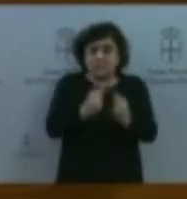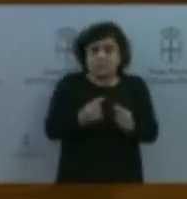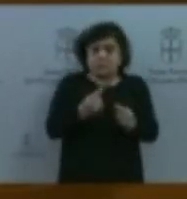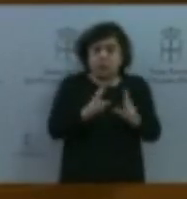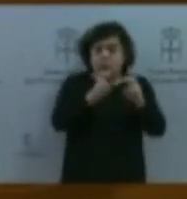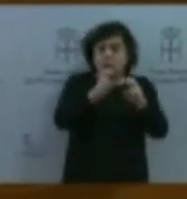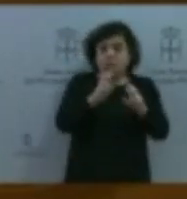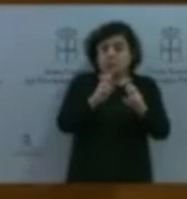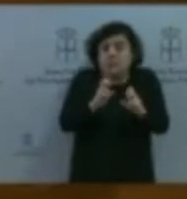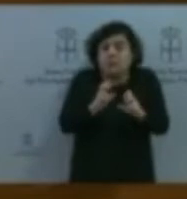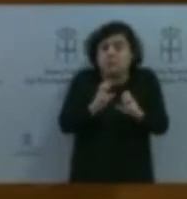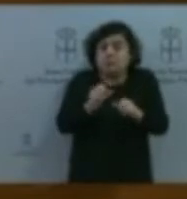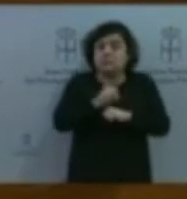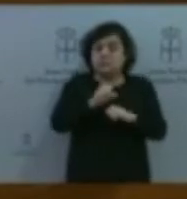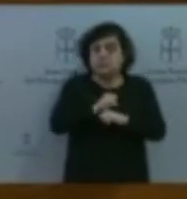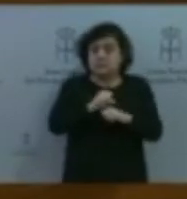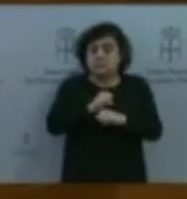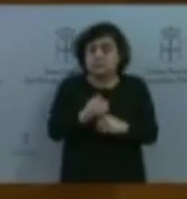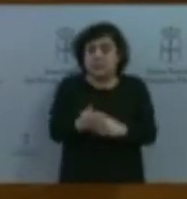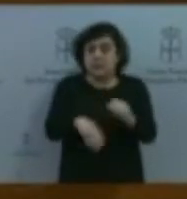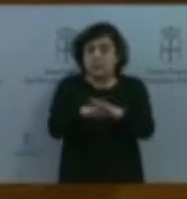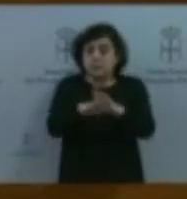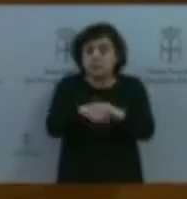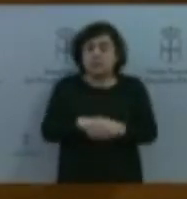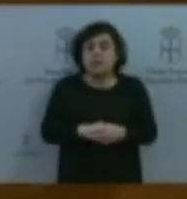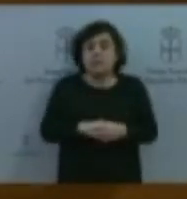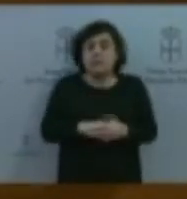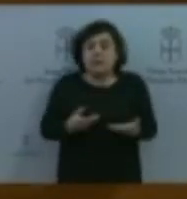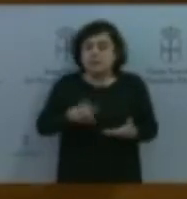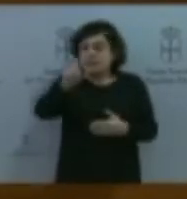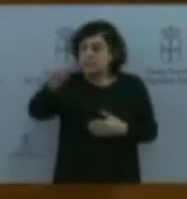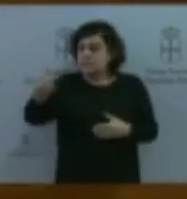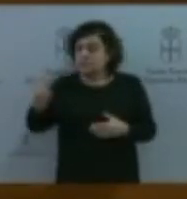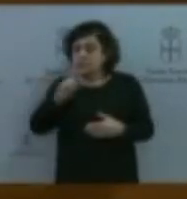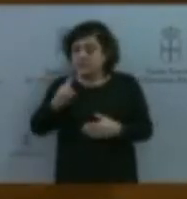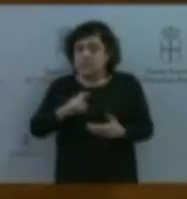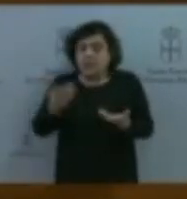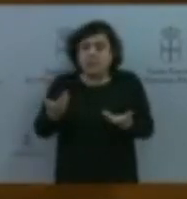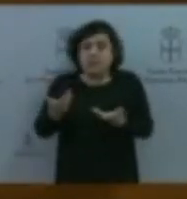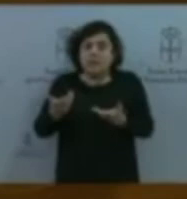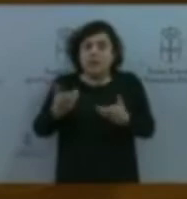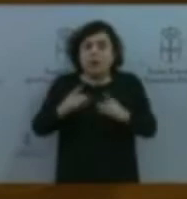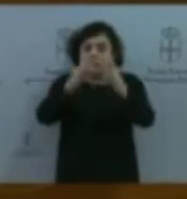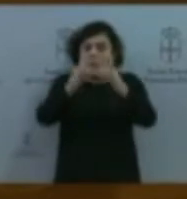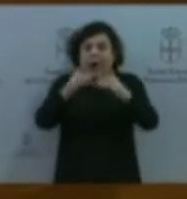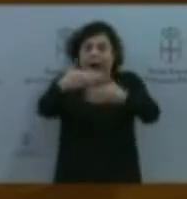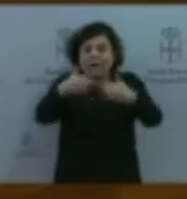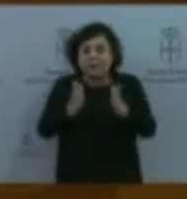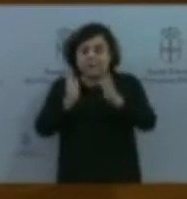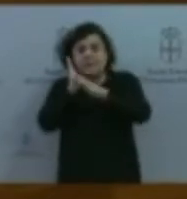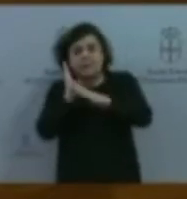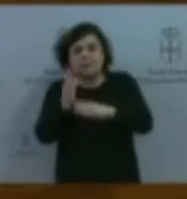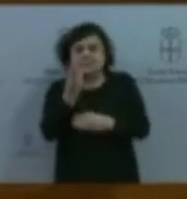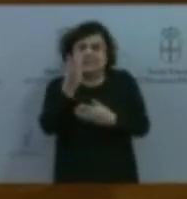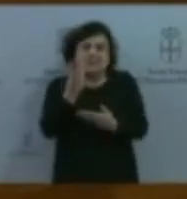Y luego, claro, los profesionales dicen, oye, que tenemos habitaciones triples, que no entramos, que no podemos ni cambiar al paciente de dar las cosas, ¿no? Porque no